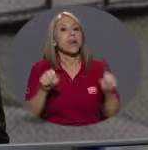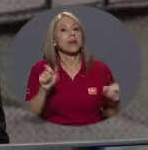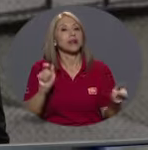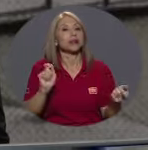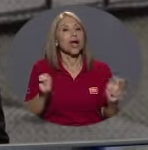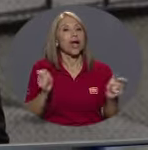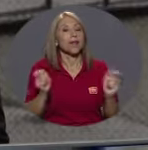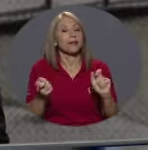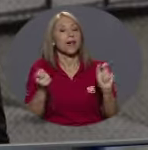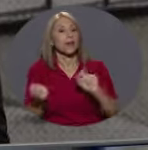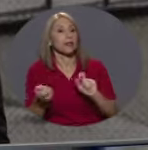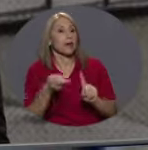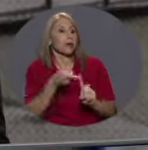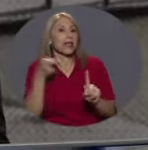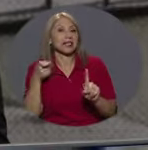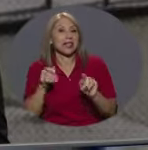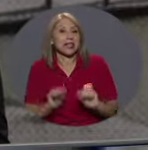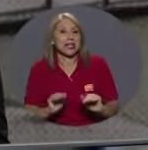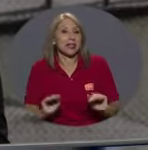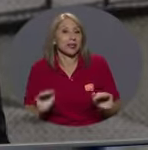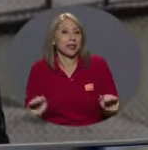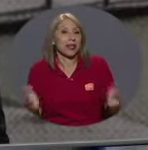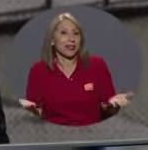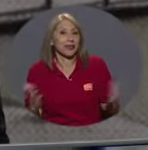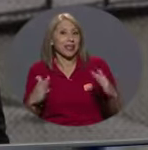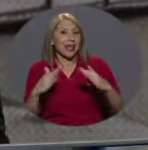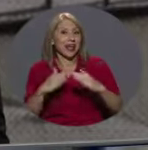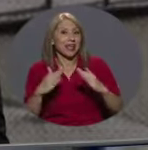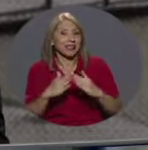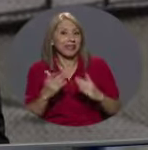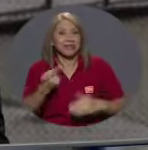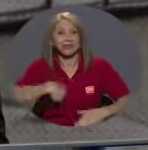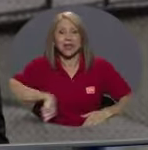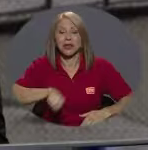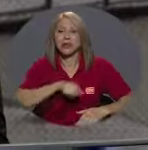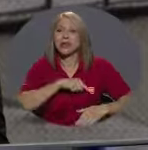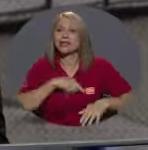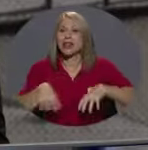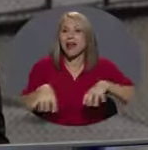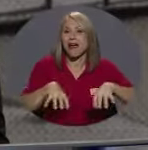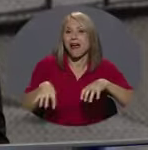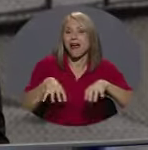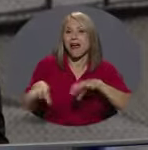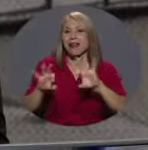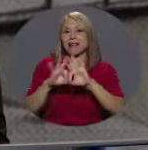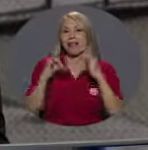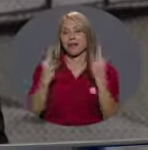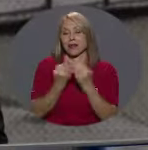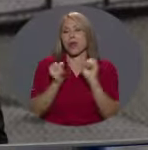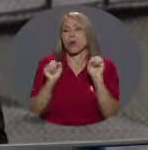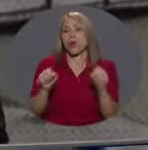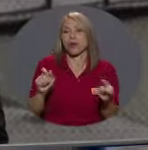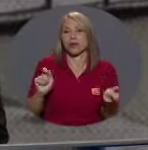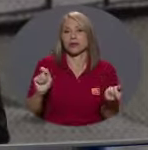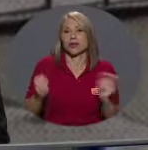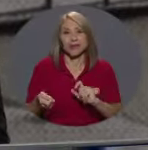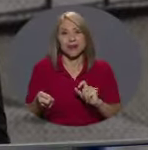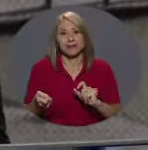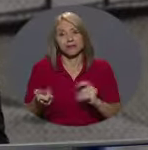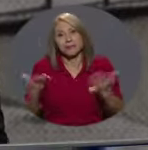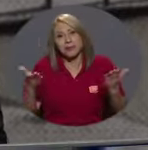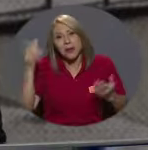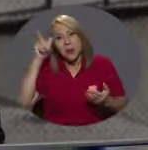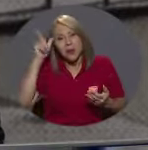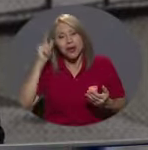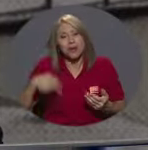ir cambiando esto desde los chiquitos pequeños en la casa? Desde nuestra dinámica en el hogar podemos ir variando eso. Por